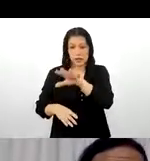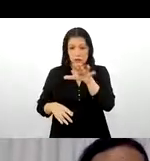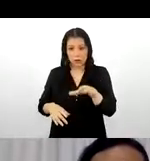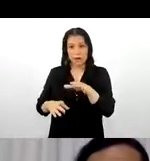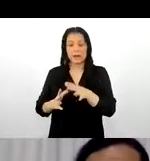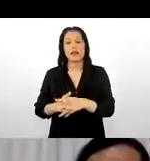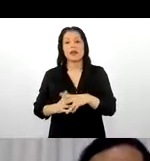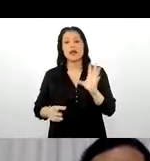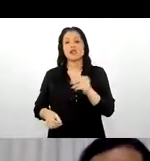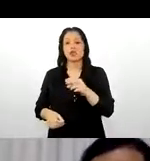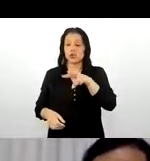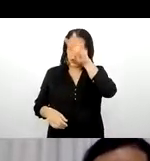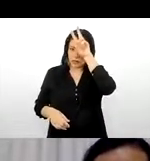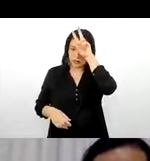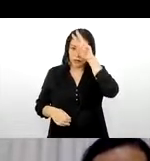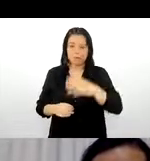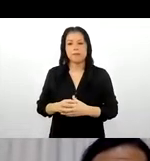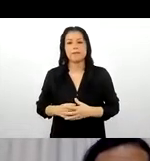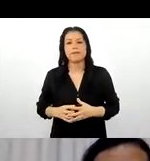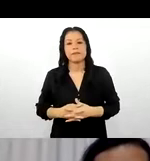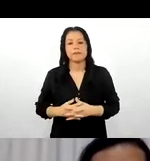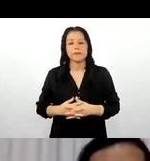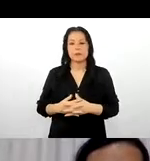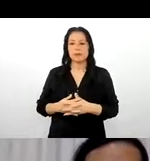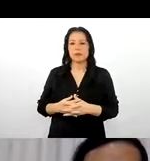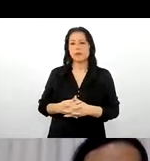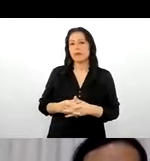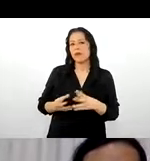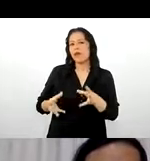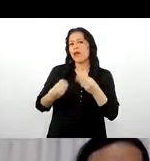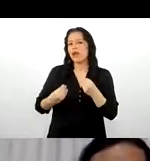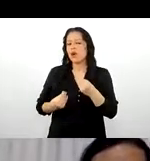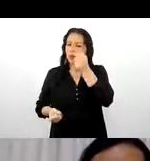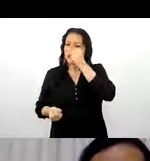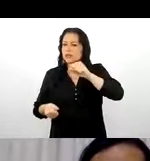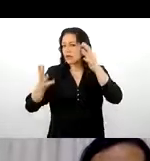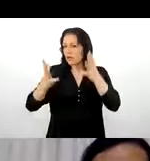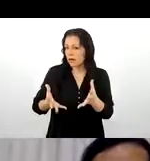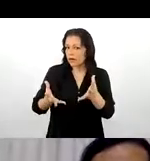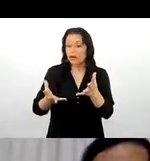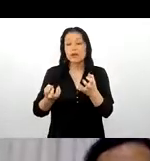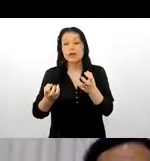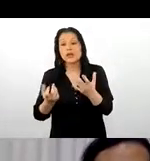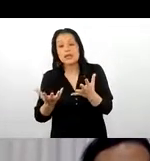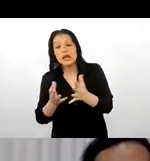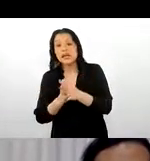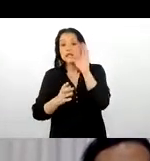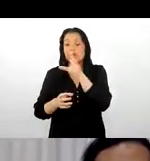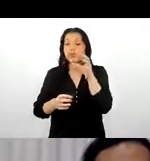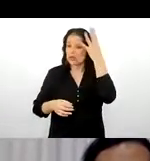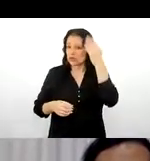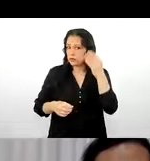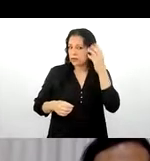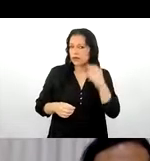a nivel nacional, ¿no? Y bueno, ¿cómo es el viajero que busca estas experiencias de turismo comunitario? Desde ya es un